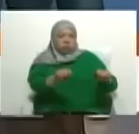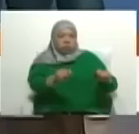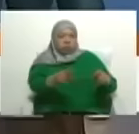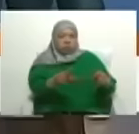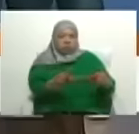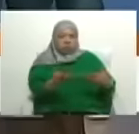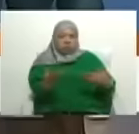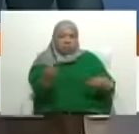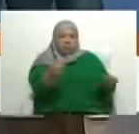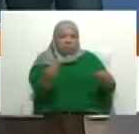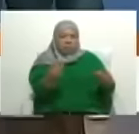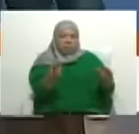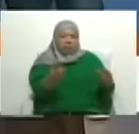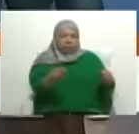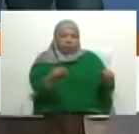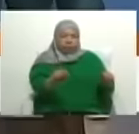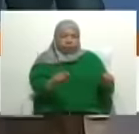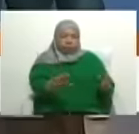Es decir,